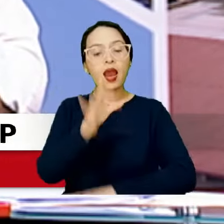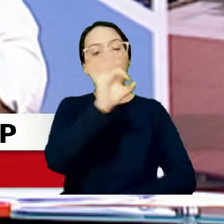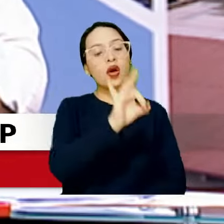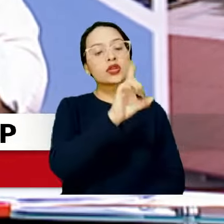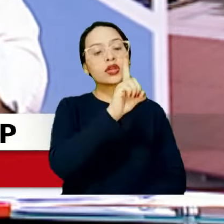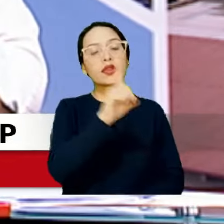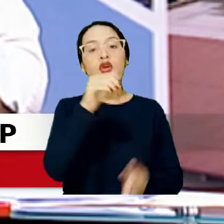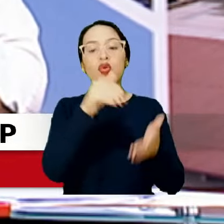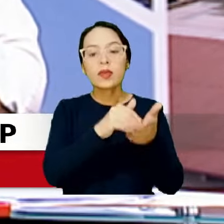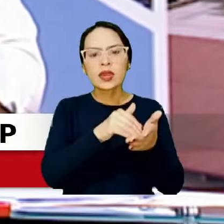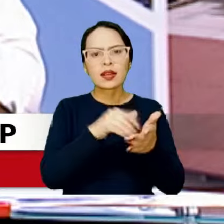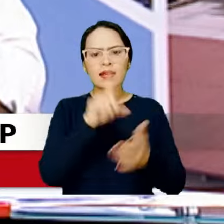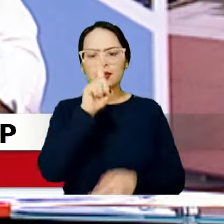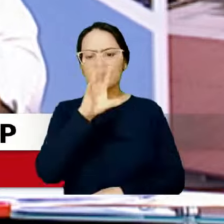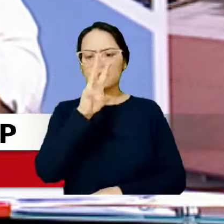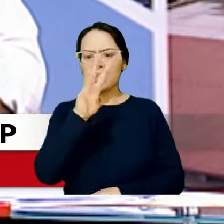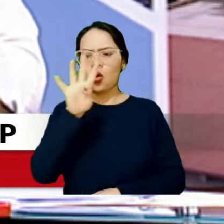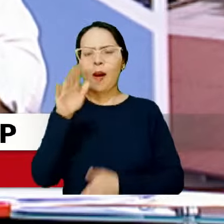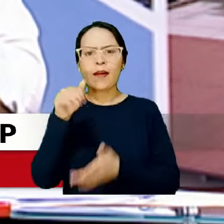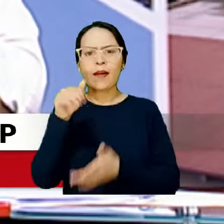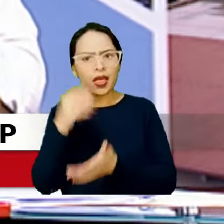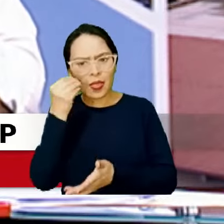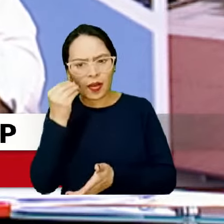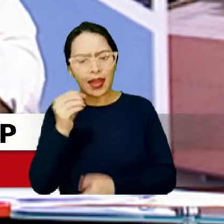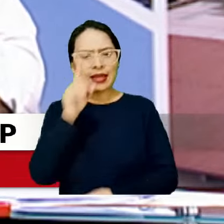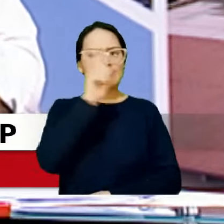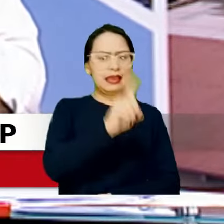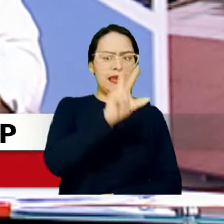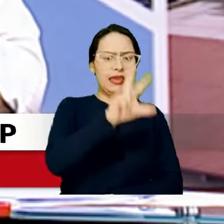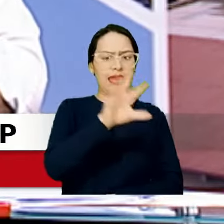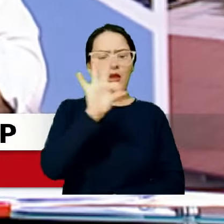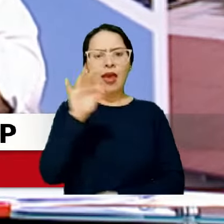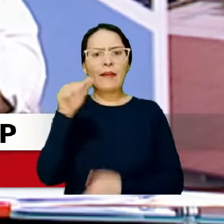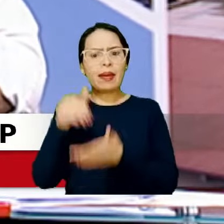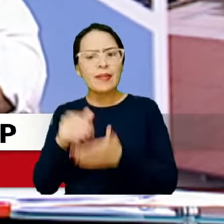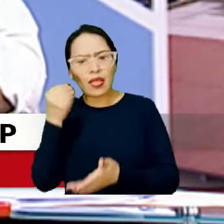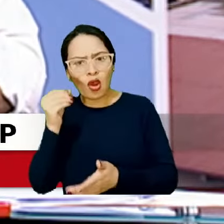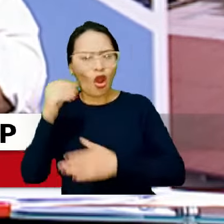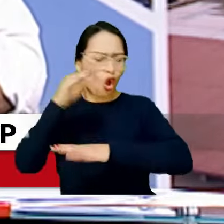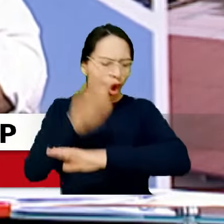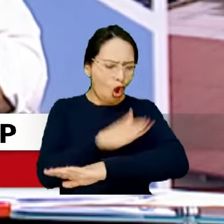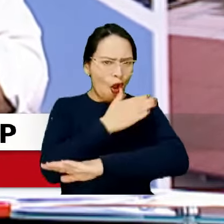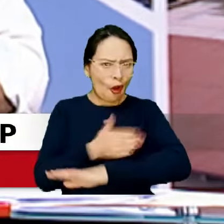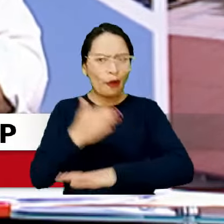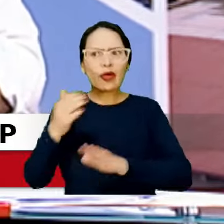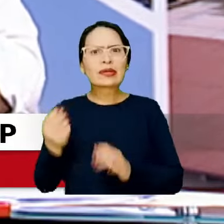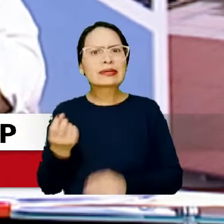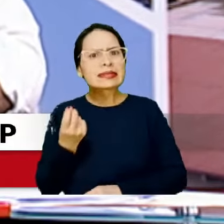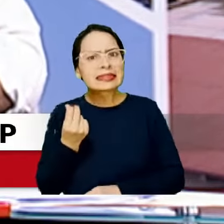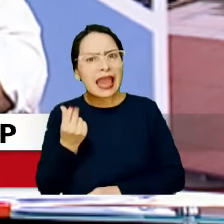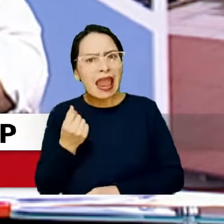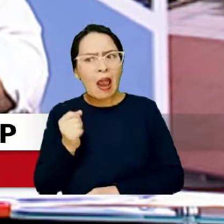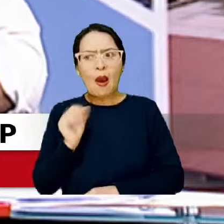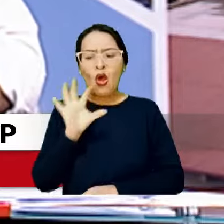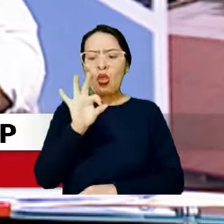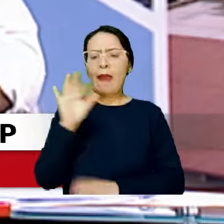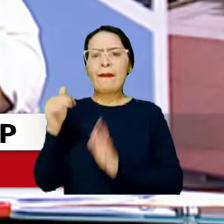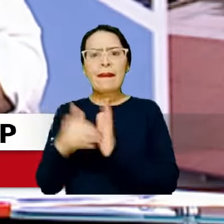concierto $84,000, concierto $139,000, concierto $200,000, concierto $279,000, concierto $9,000,